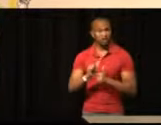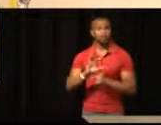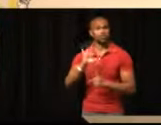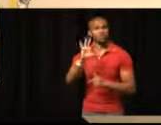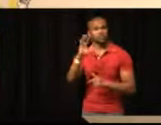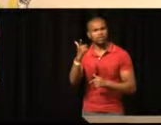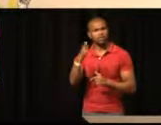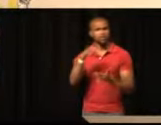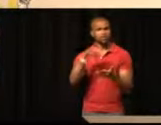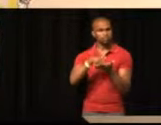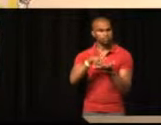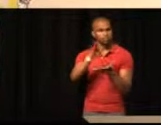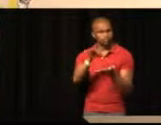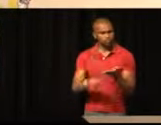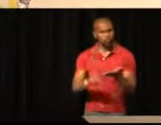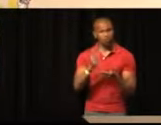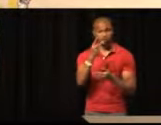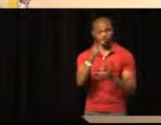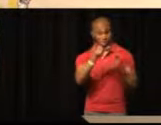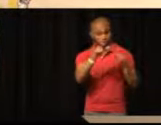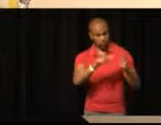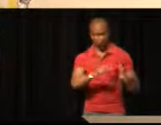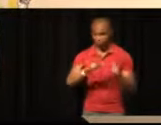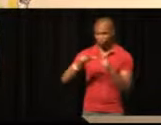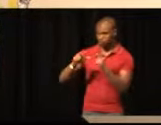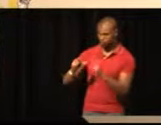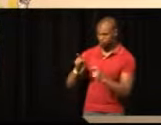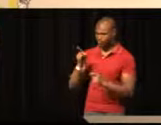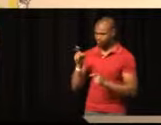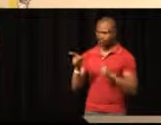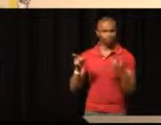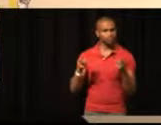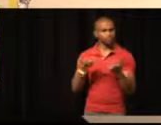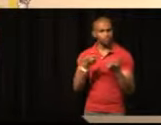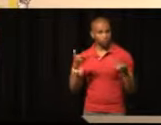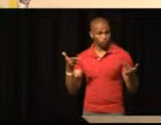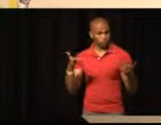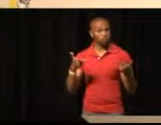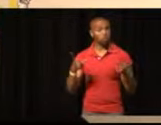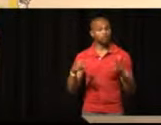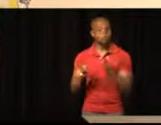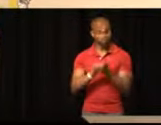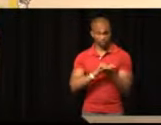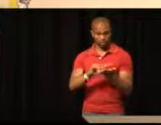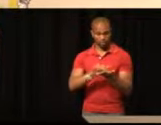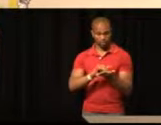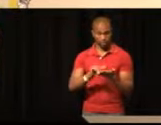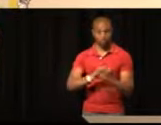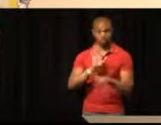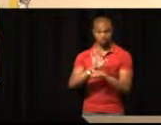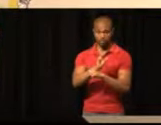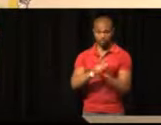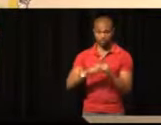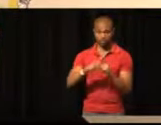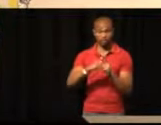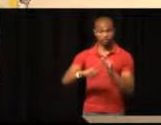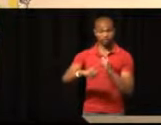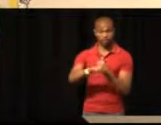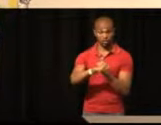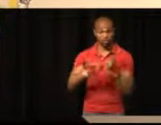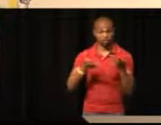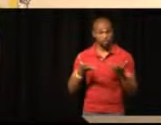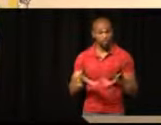que ocurrió puntualmente en 2 entidades, en algunas acciones de la Secretaría de Asistencia